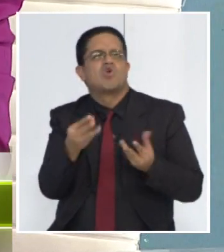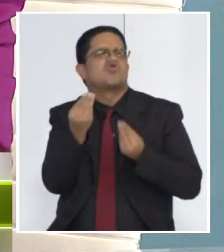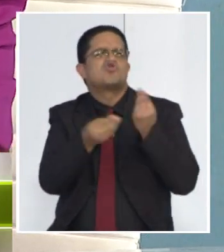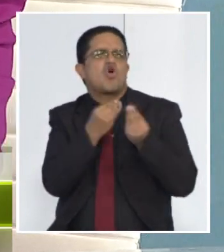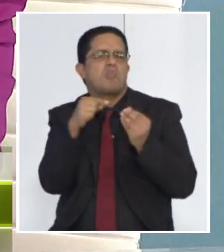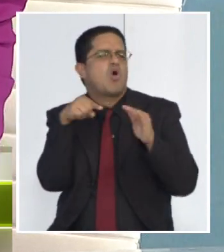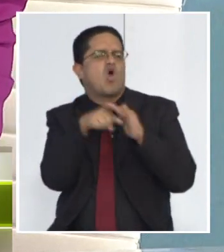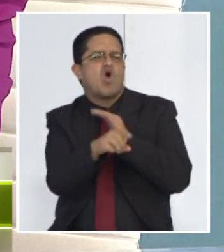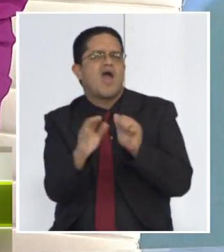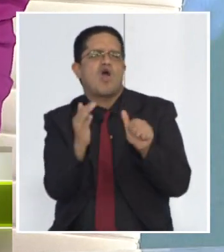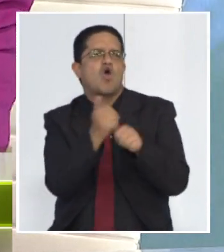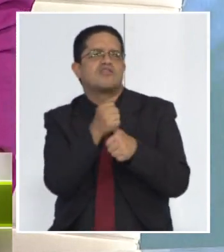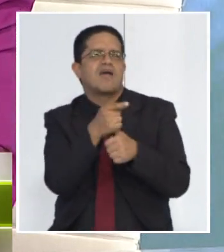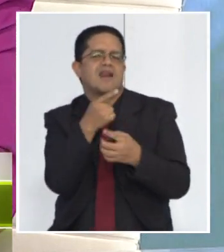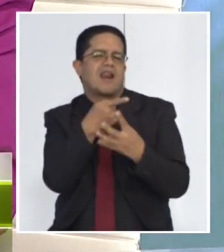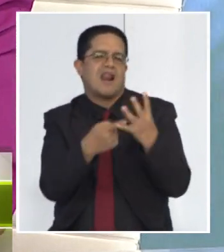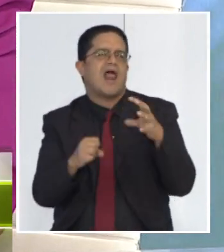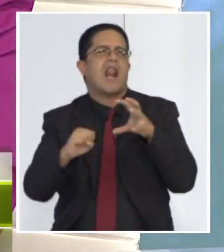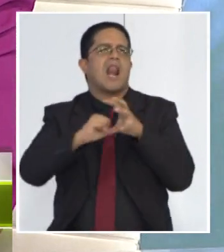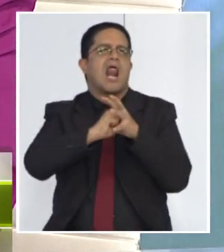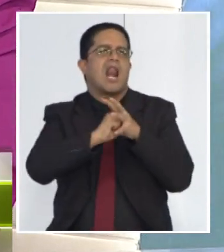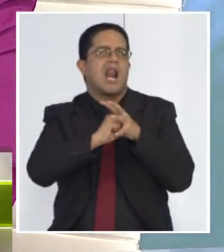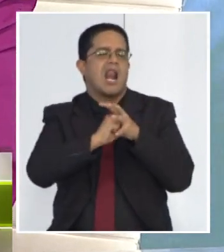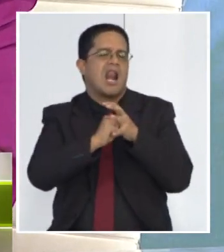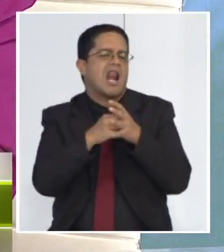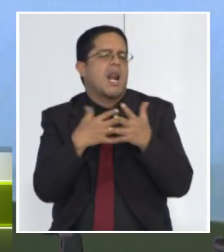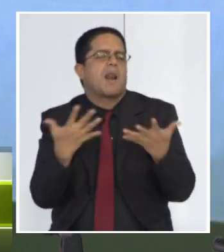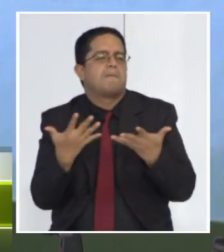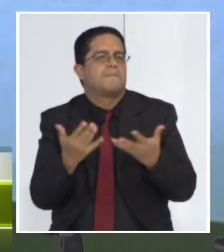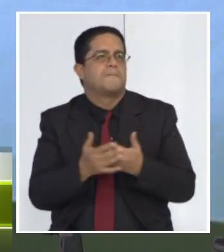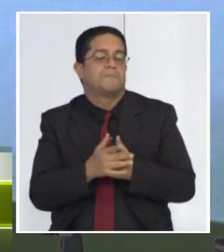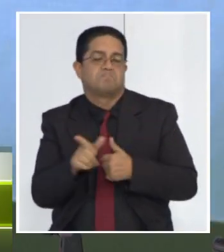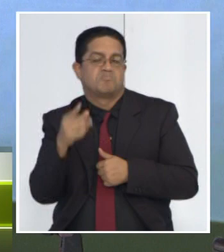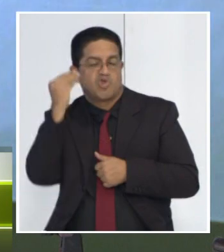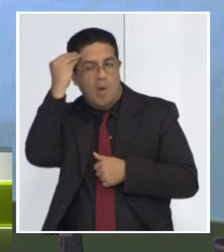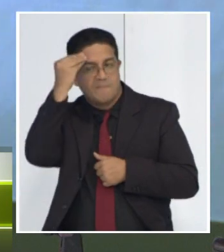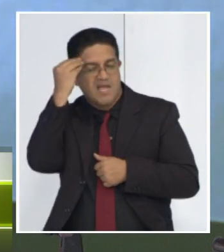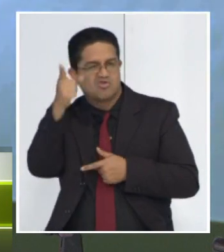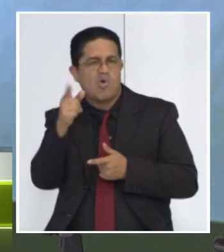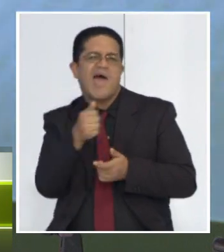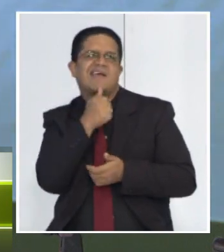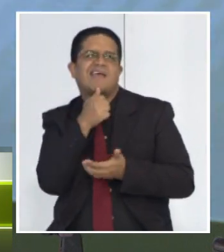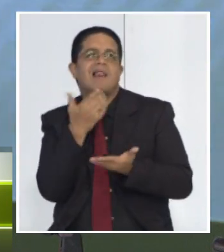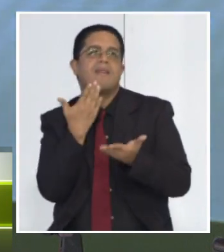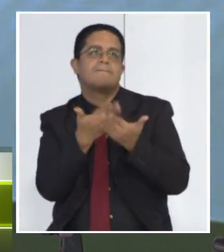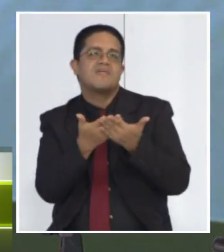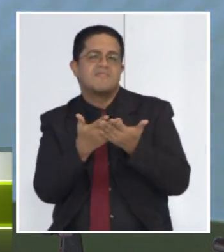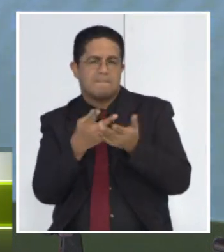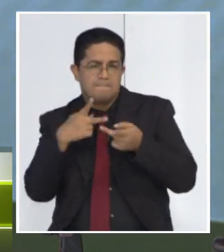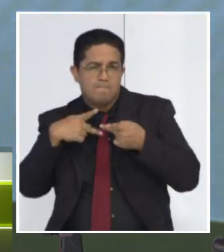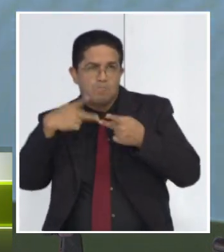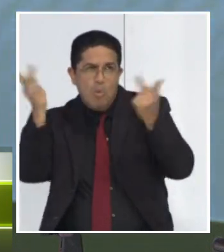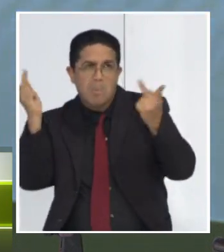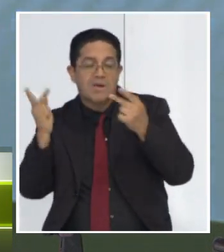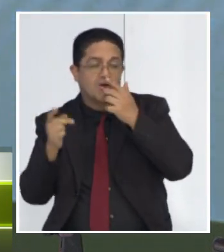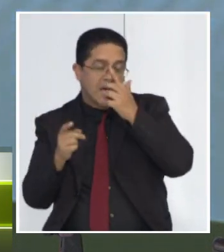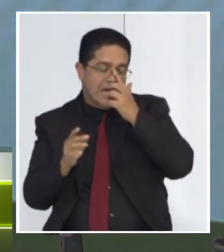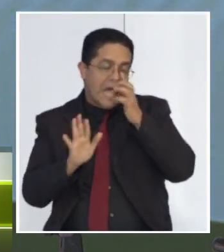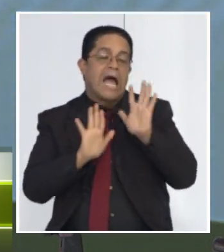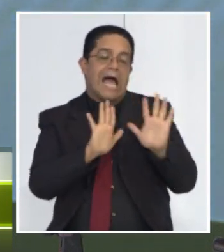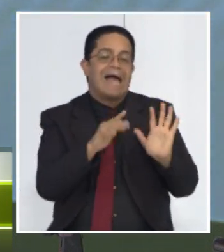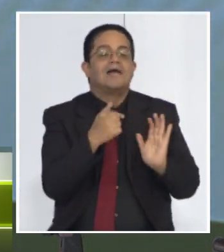articulaciones de cadera. Su esposa necesita una operación. Imagino que el sector público. Bueno, eso es una aspiración que tengo yo como médico, que